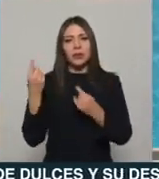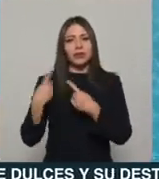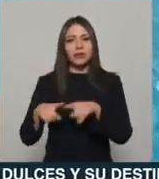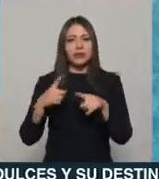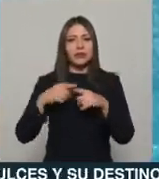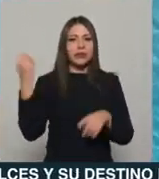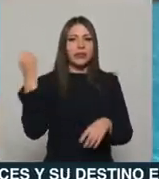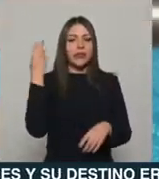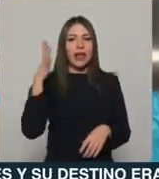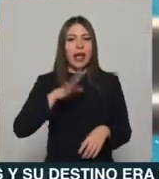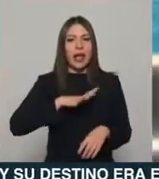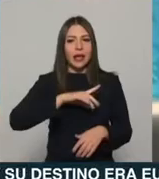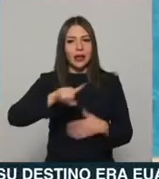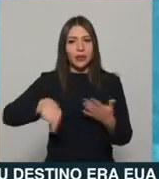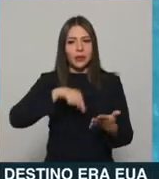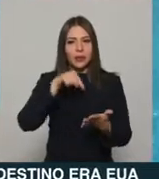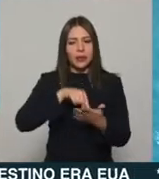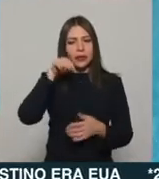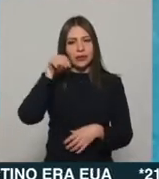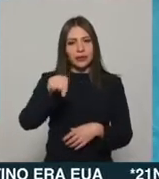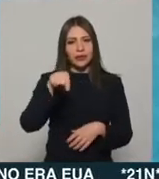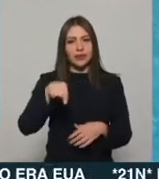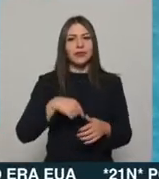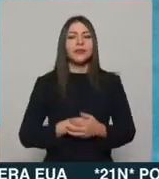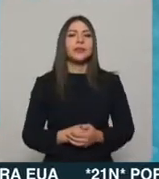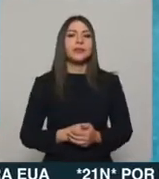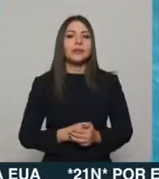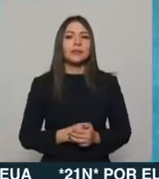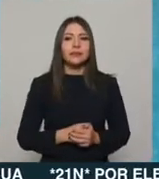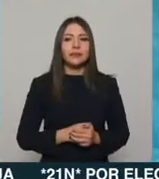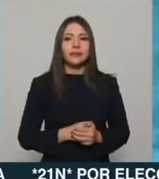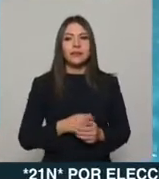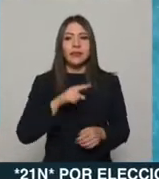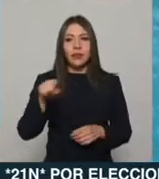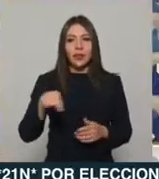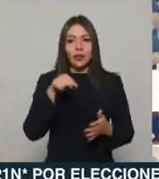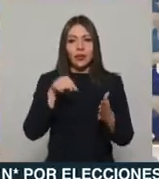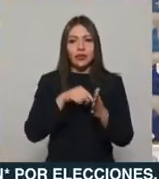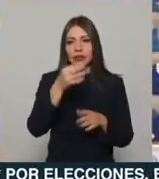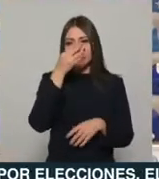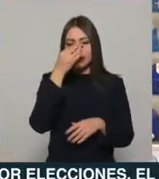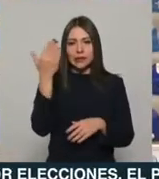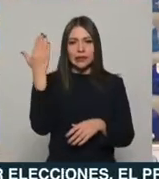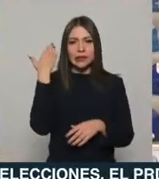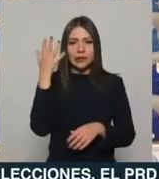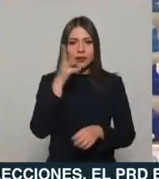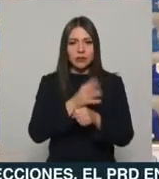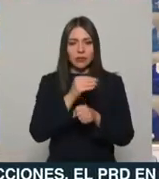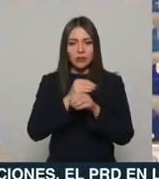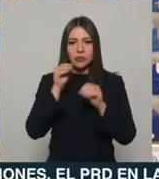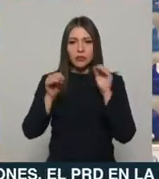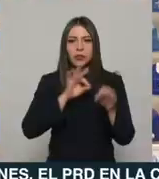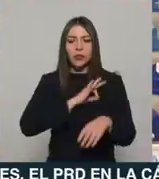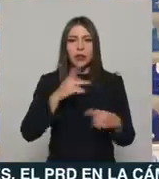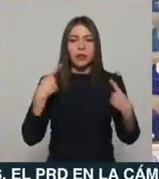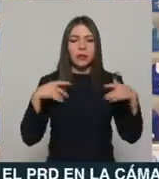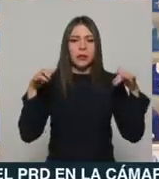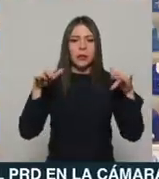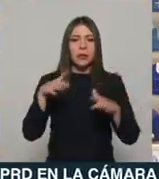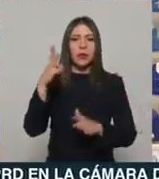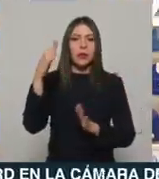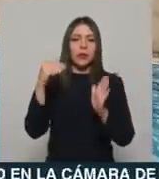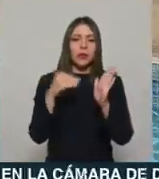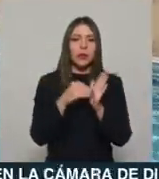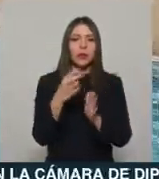que atesora este inmueble. Este recinto, que fue recientemente remodelado, cuenta con un aforo de 4.300